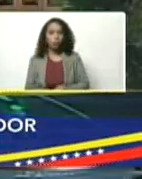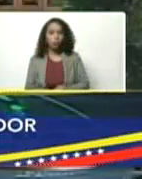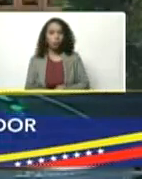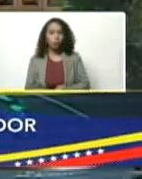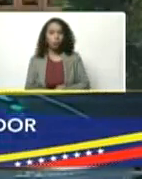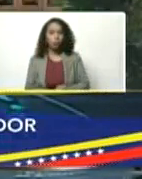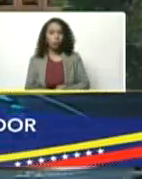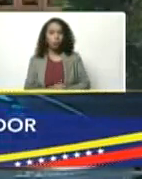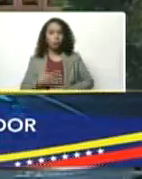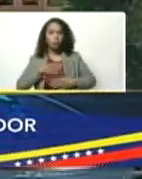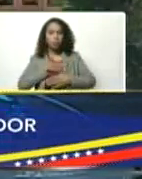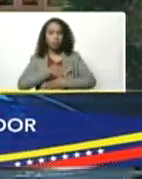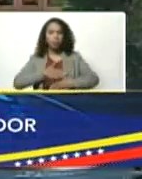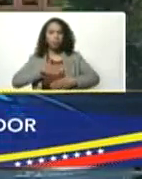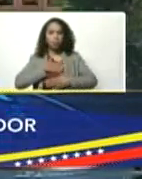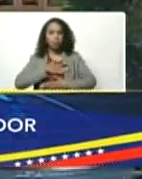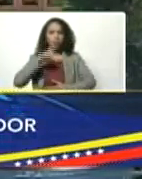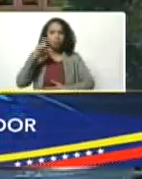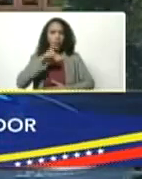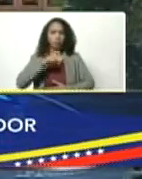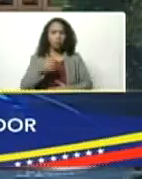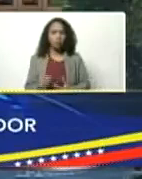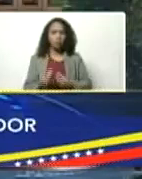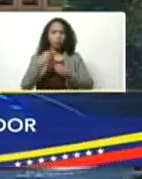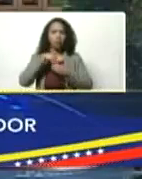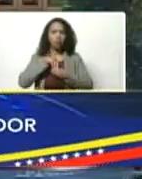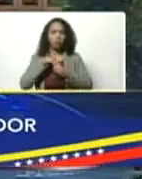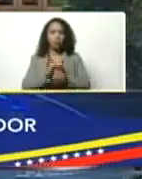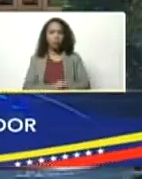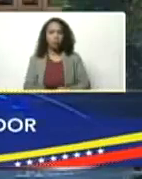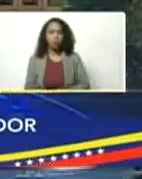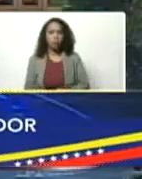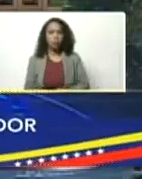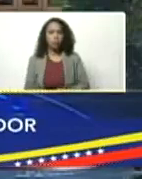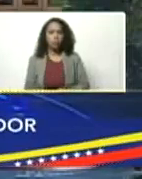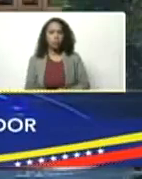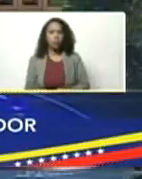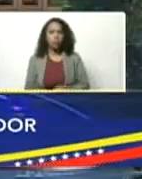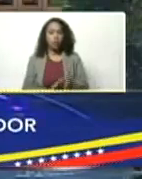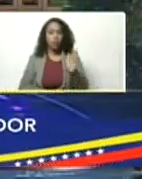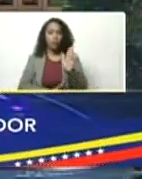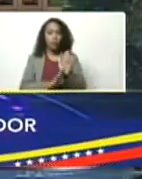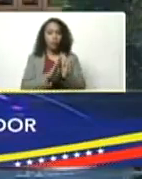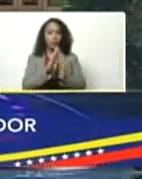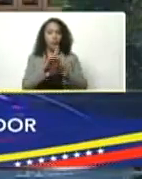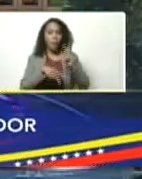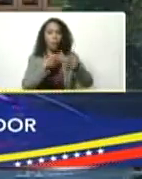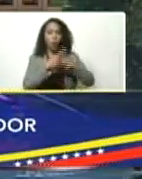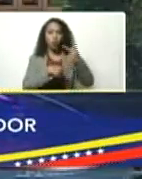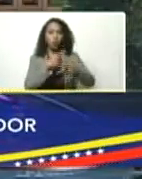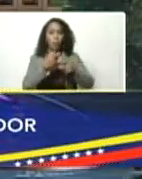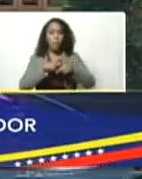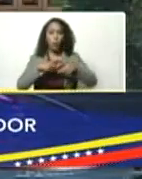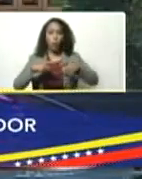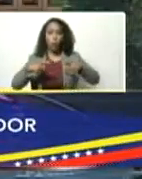a satisfacer las necesidades internas, a elevar la producción, la productividad,